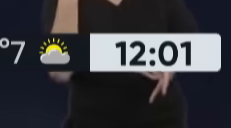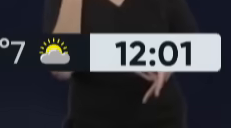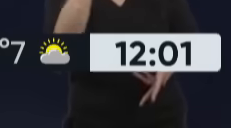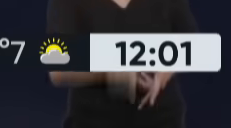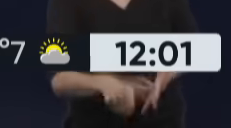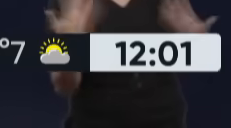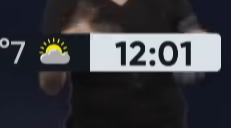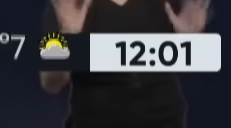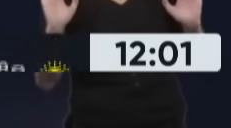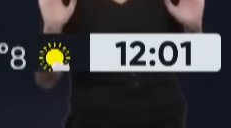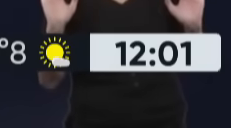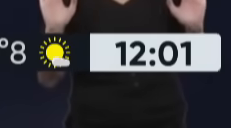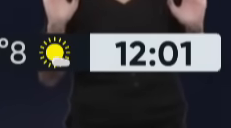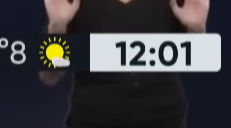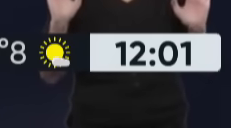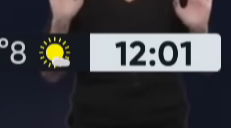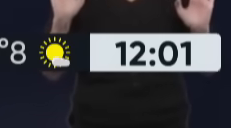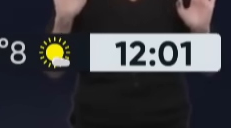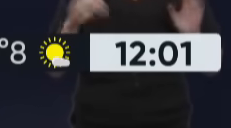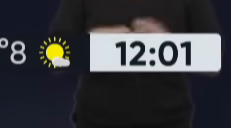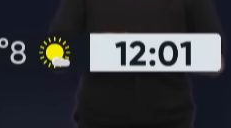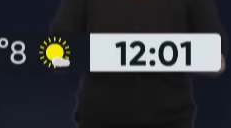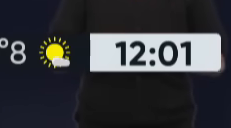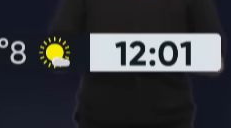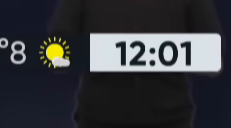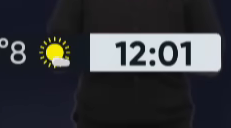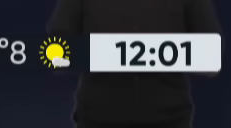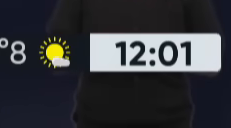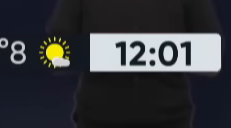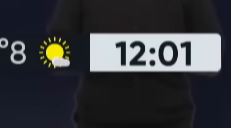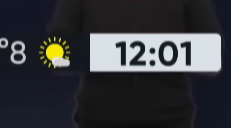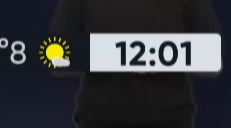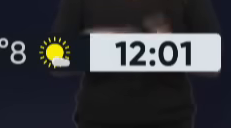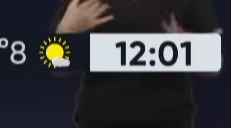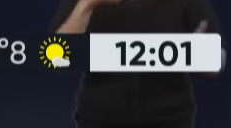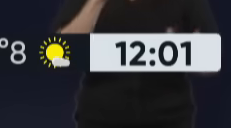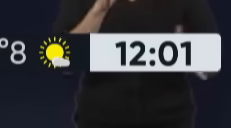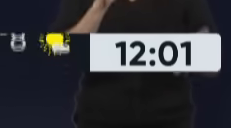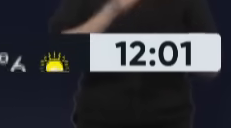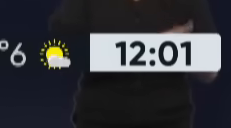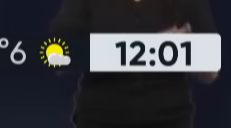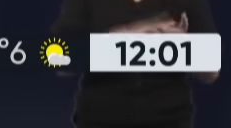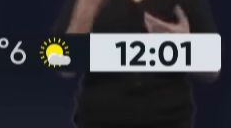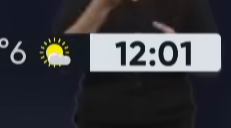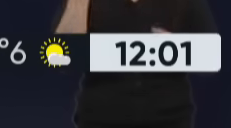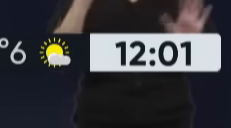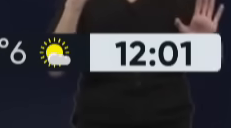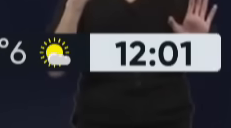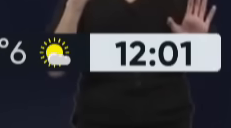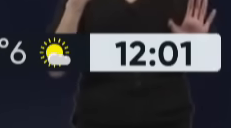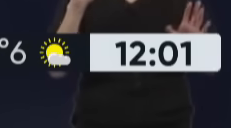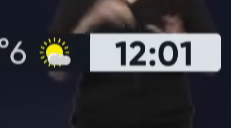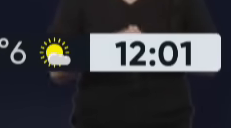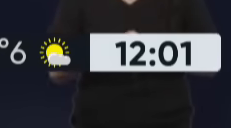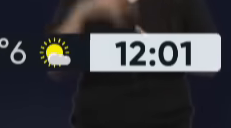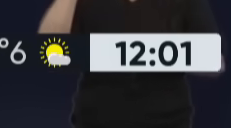me meto en temas estrictamente personales, pero creo que era atinado aclarar el tema del ñoñismo republicano. Y ser un